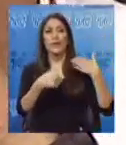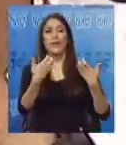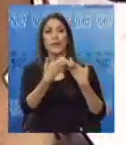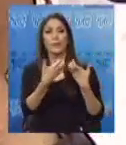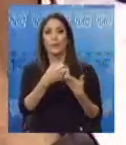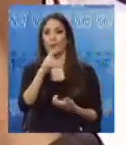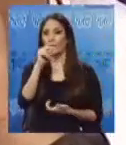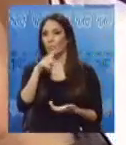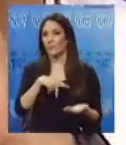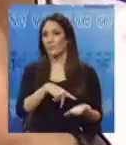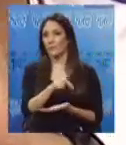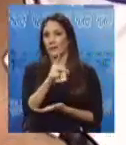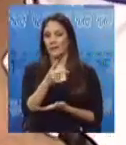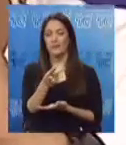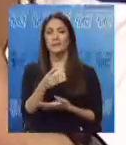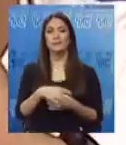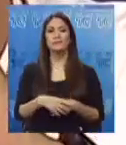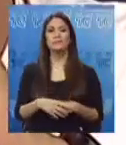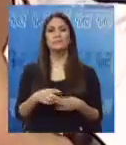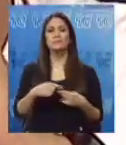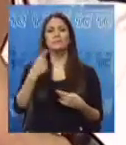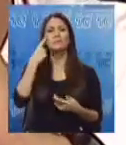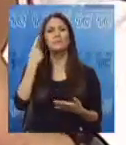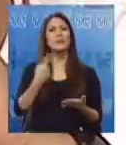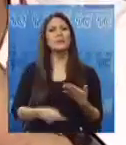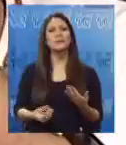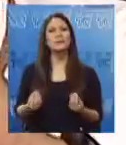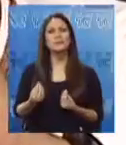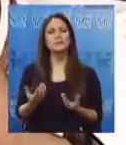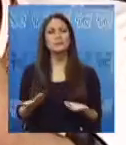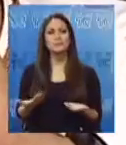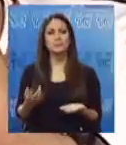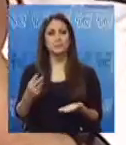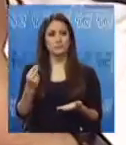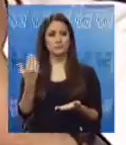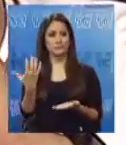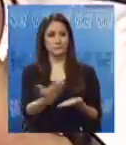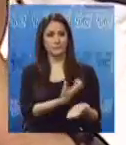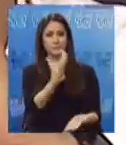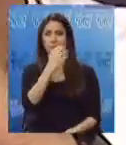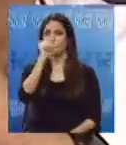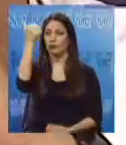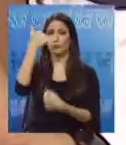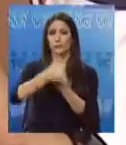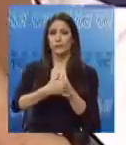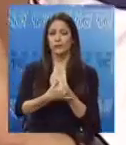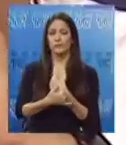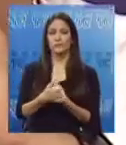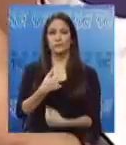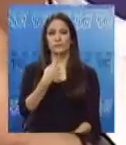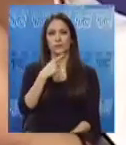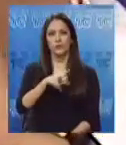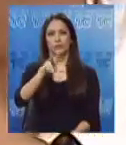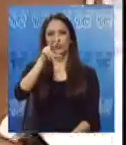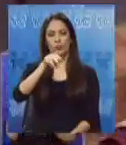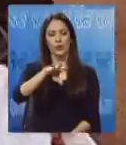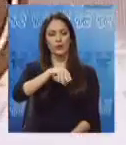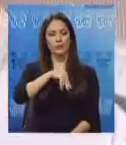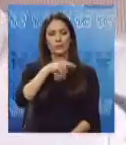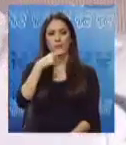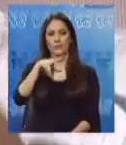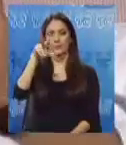no tienen que pagar impuestos de renta sobre utilidades. ¿Para qué? Para que nos saquen la plata a paraísos fiscales. Eso no lo vamos a tolerar,